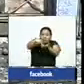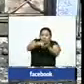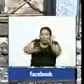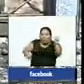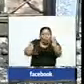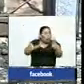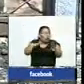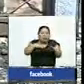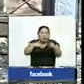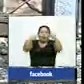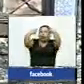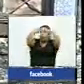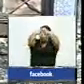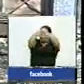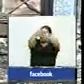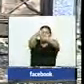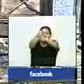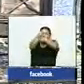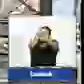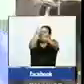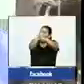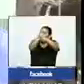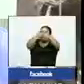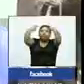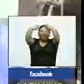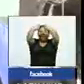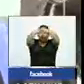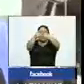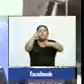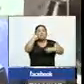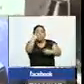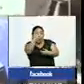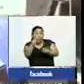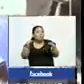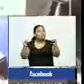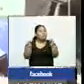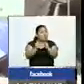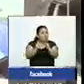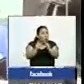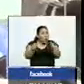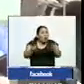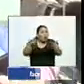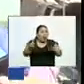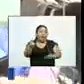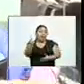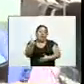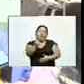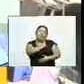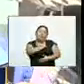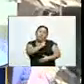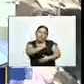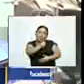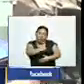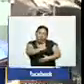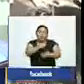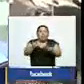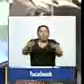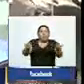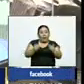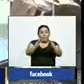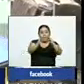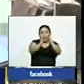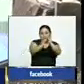cuentan con las instalaciones eléctricas calificadas. Agreguemosle a eso también la irresponsabilidad que puedan tener los que puedan estar